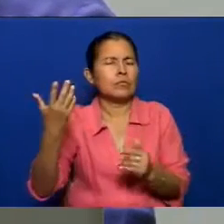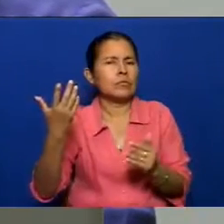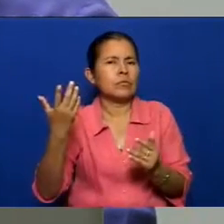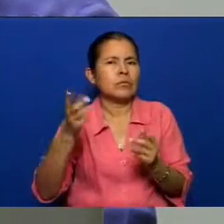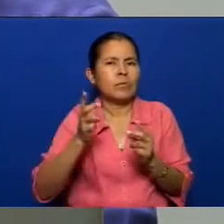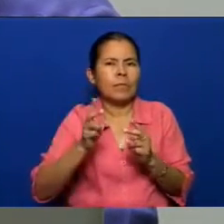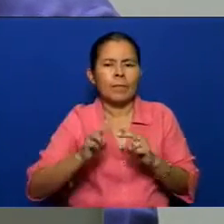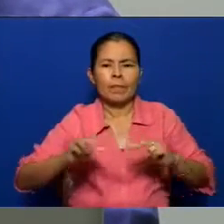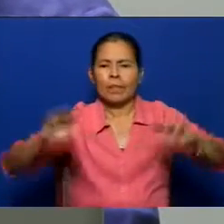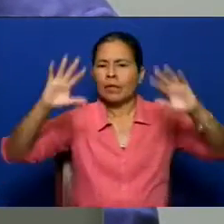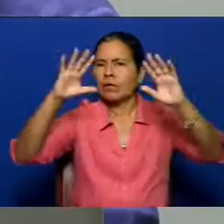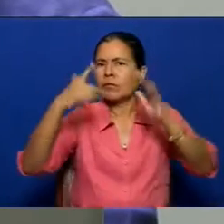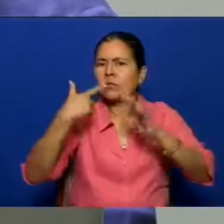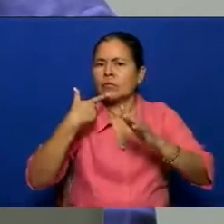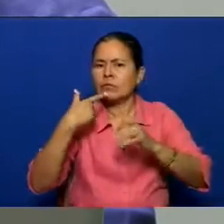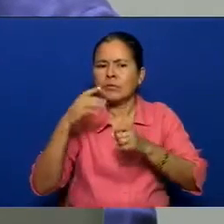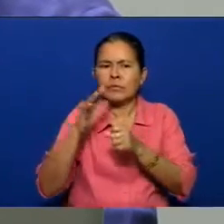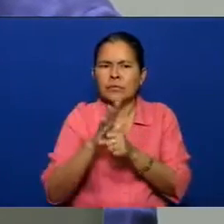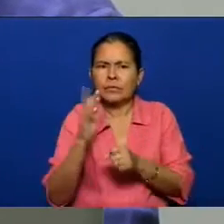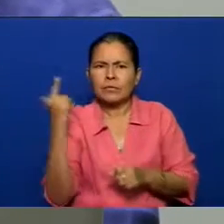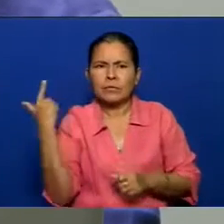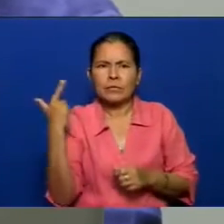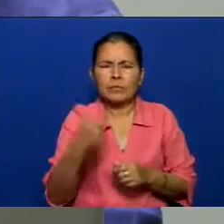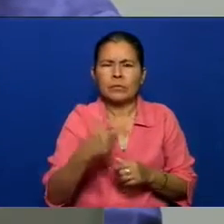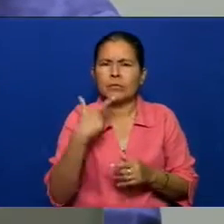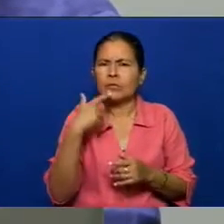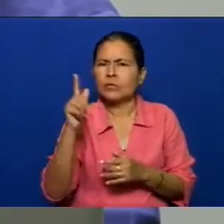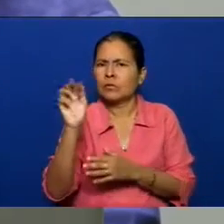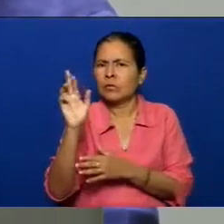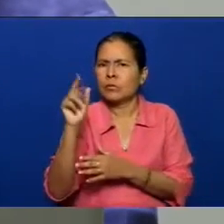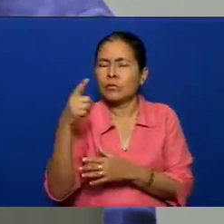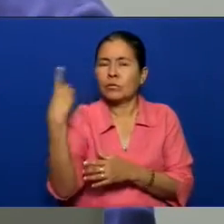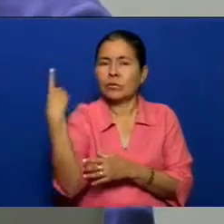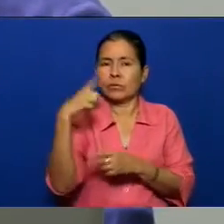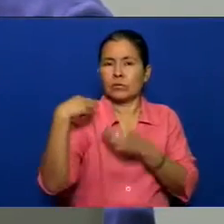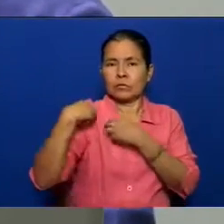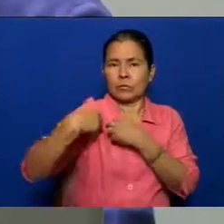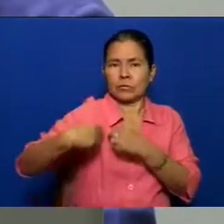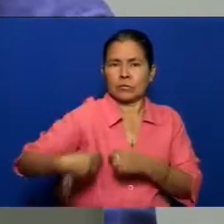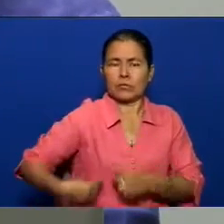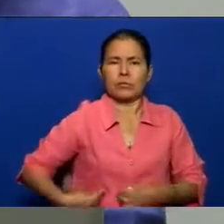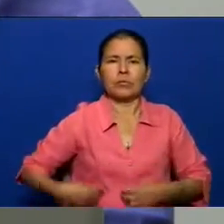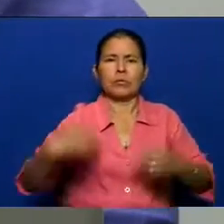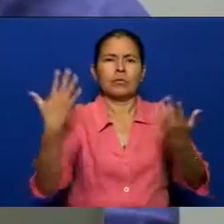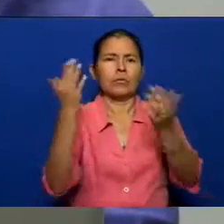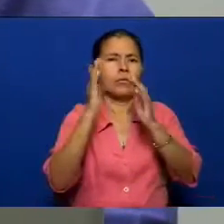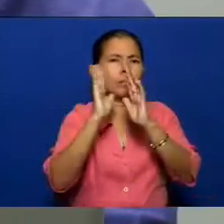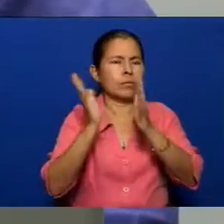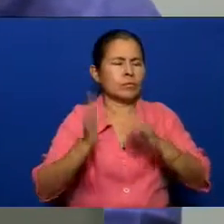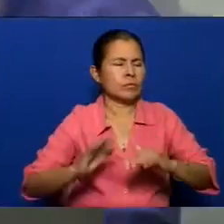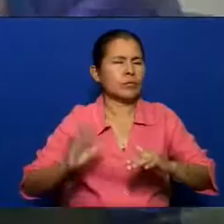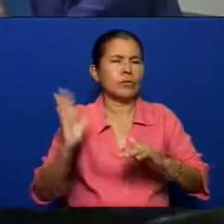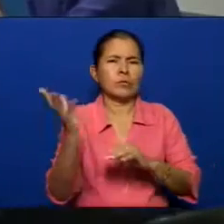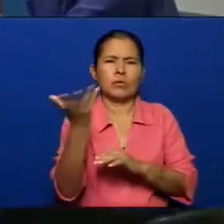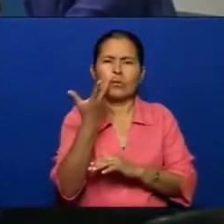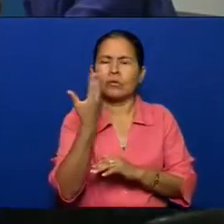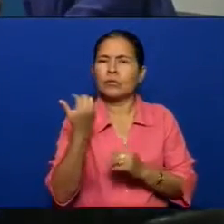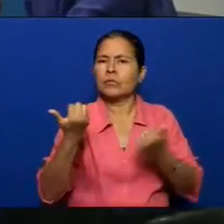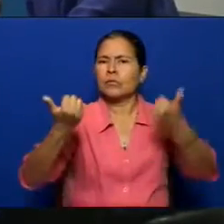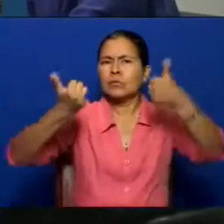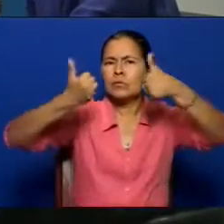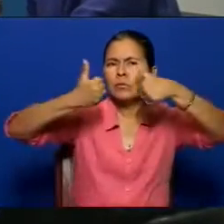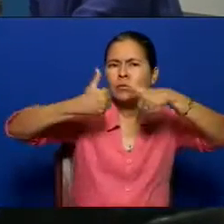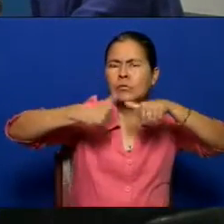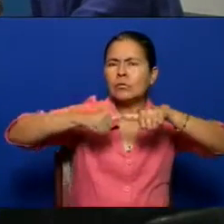Convención contra la Tortura, las convenciones de derechos humanos sobre las mujeres. Ojalá que todos los tratados de